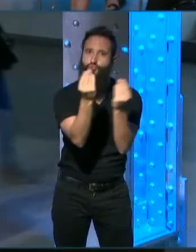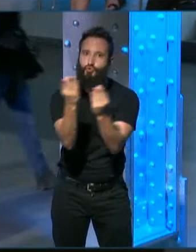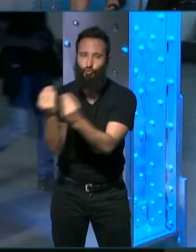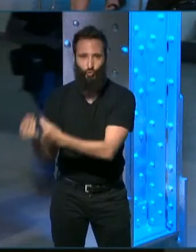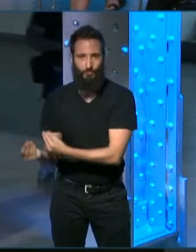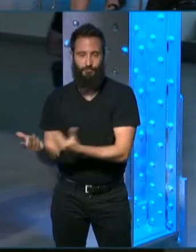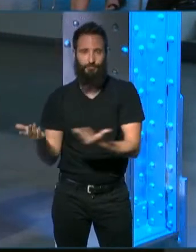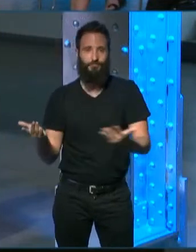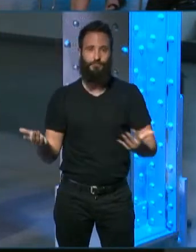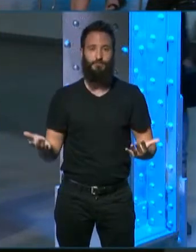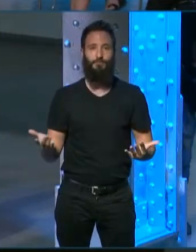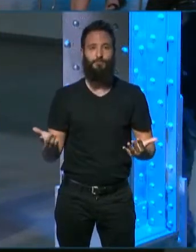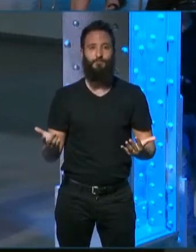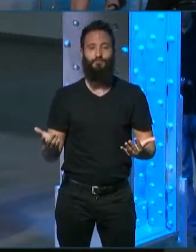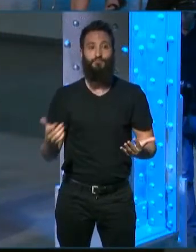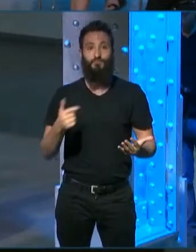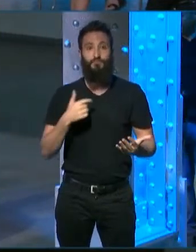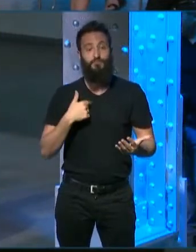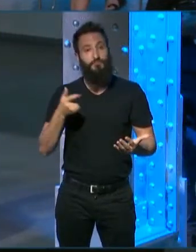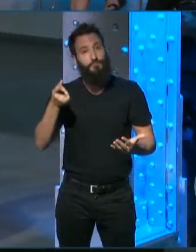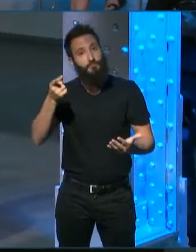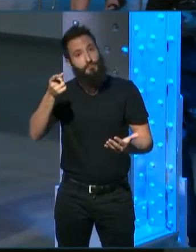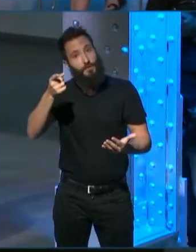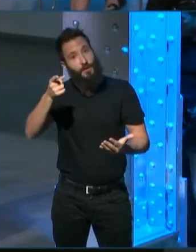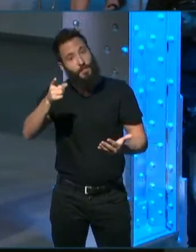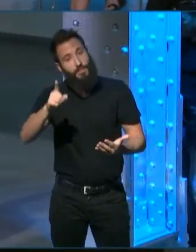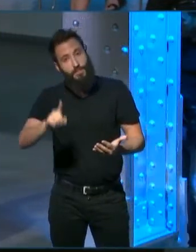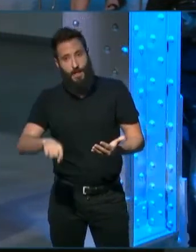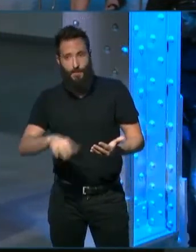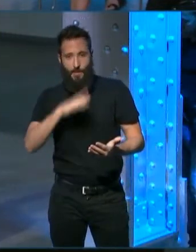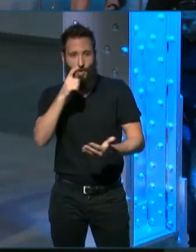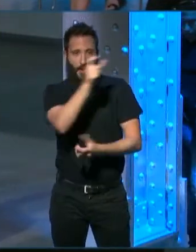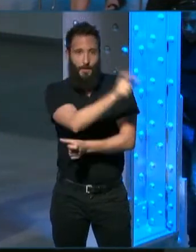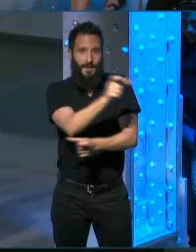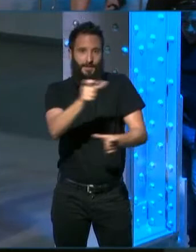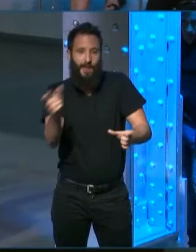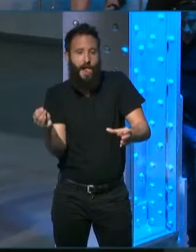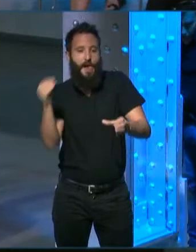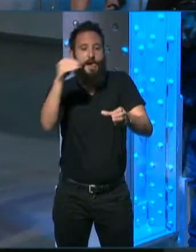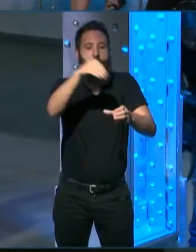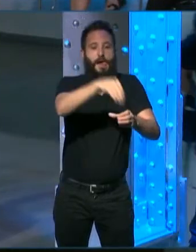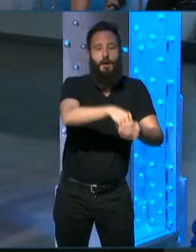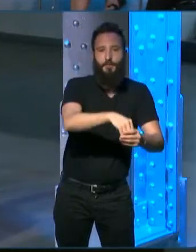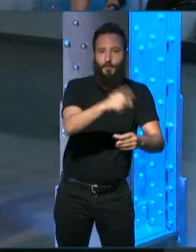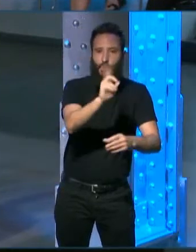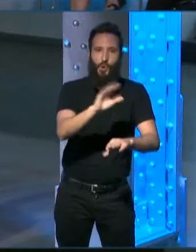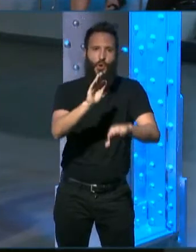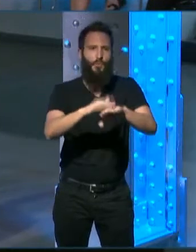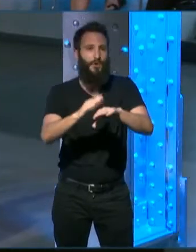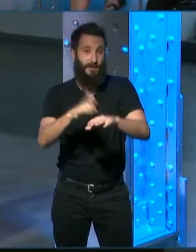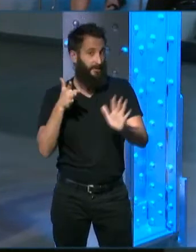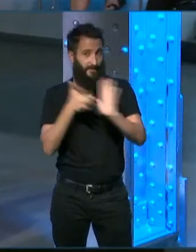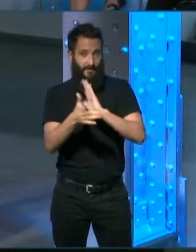Y luego también, quiero decir, no incluir a gente en un documental como esto te granjea, como tú sabes, unas